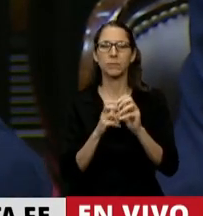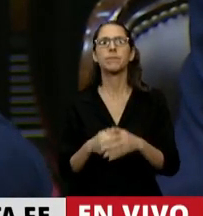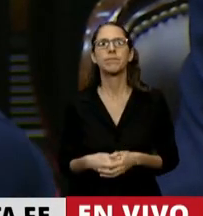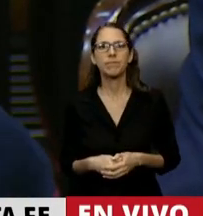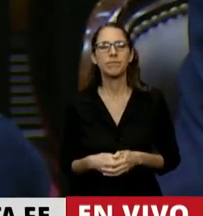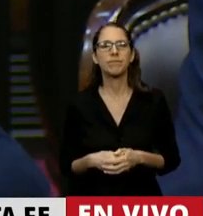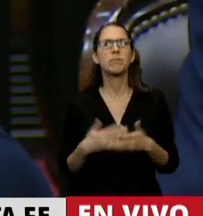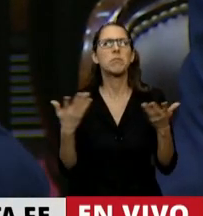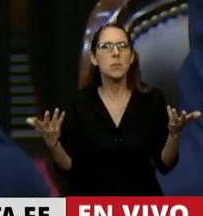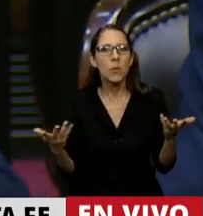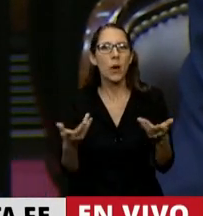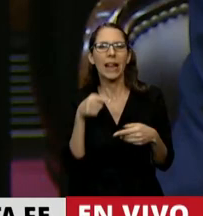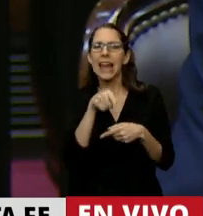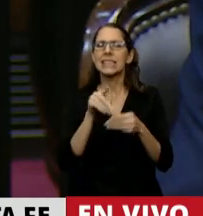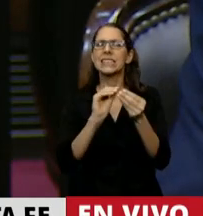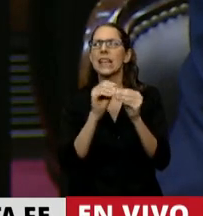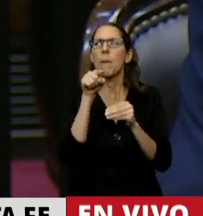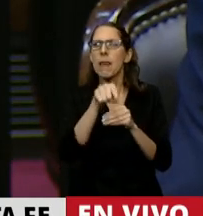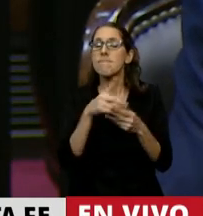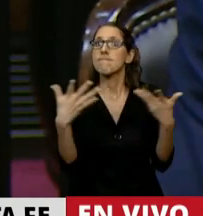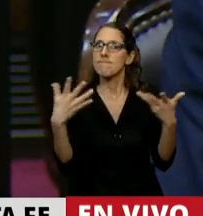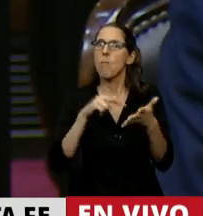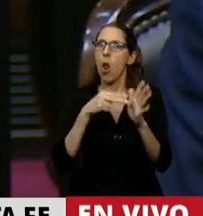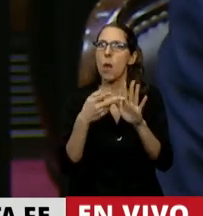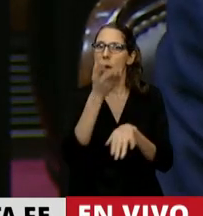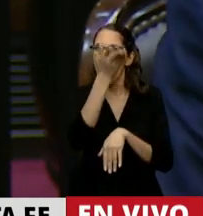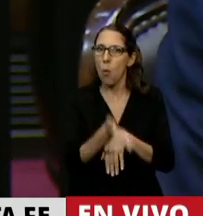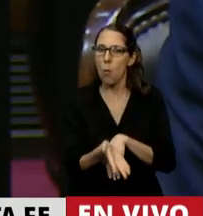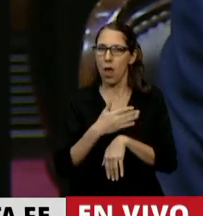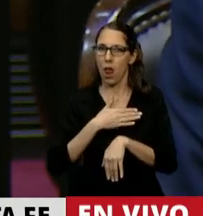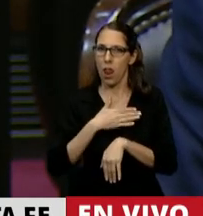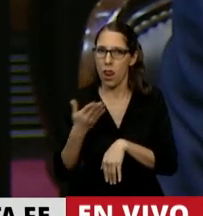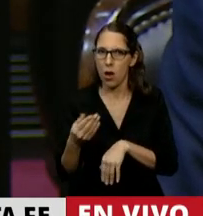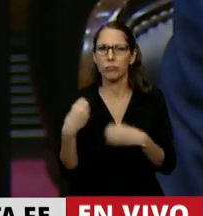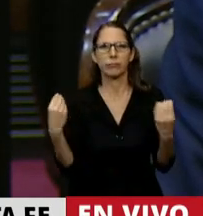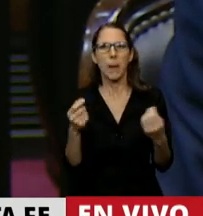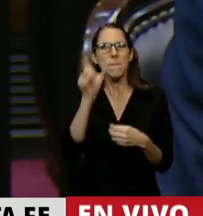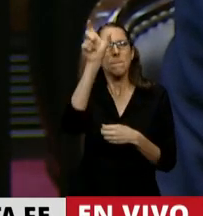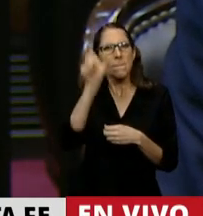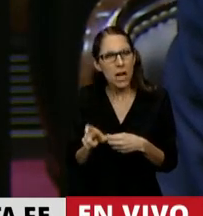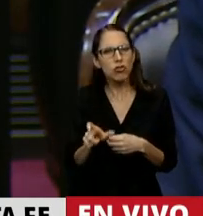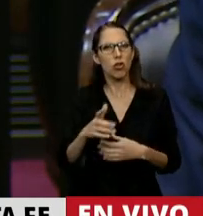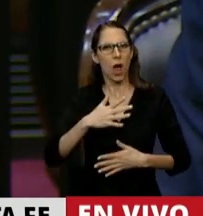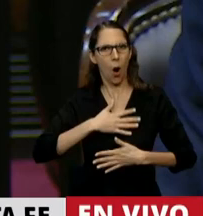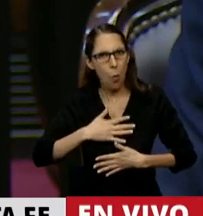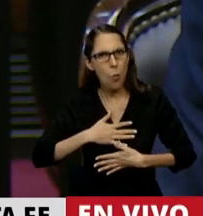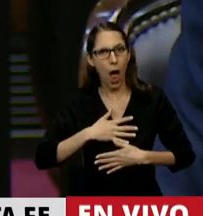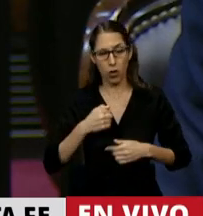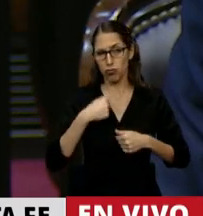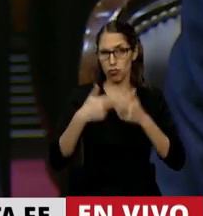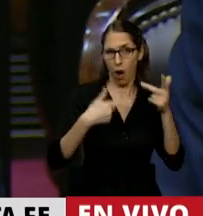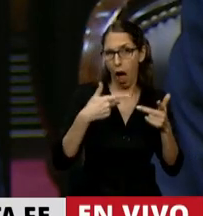nosotros tenemos un drama humano que desde el concepto de persona humana que yo sustento o